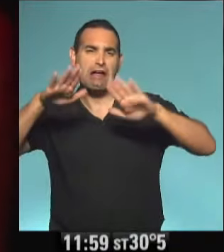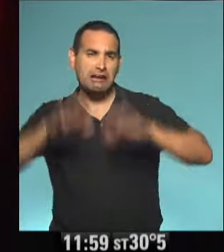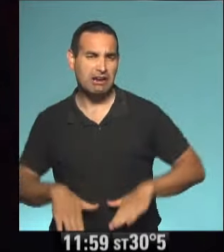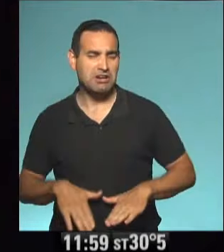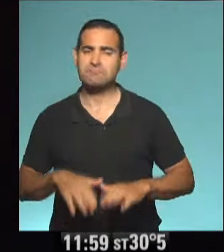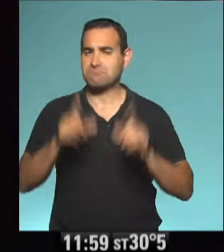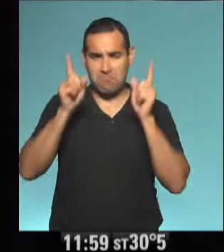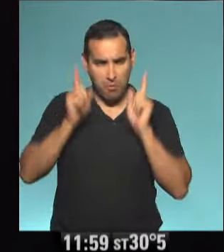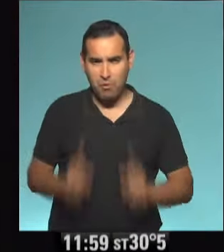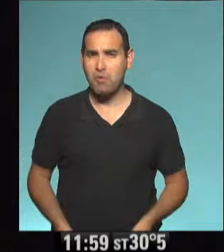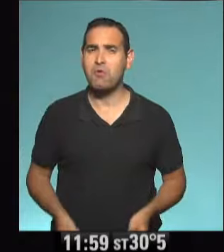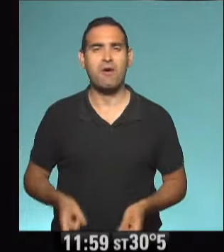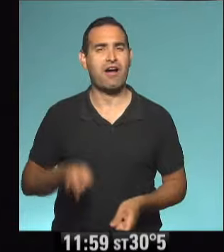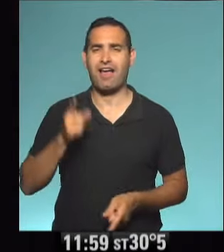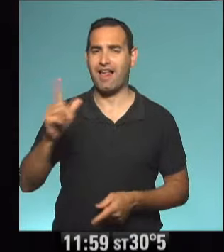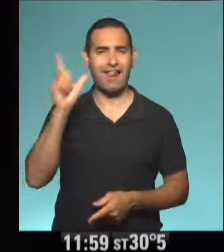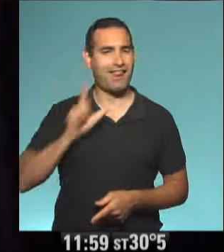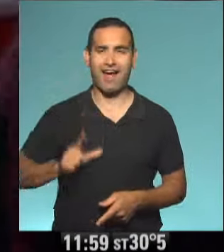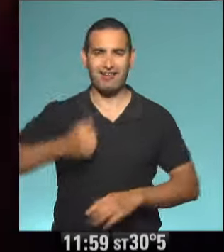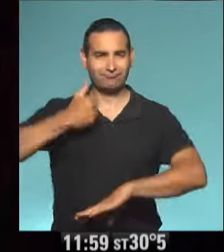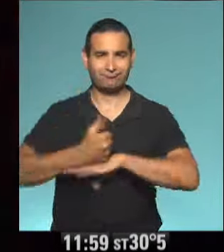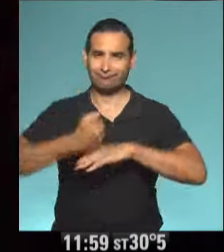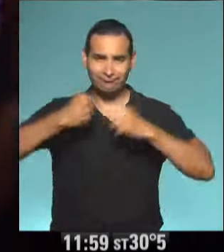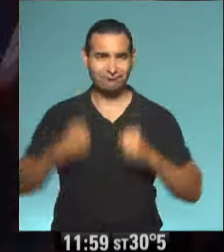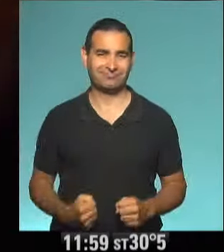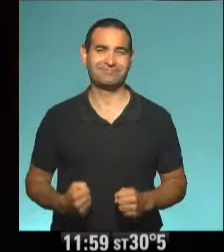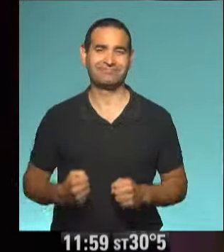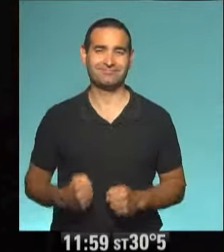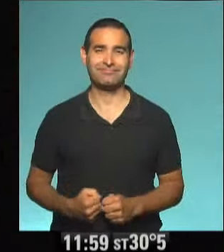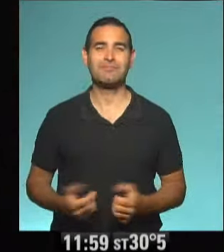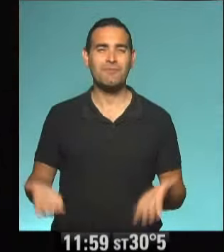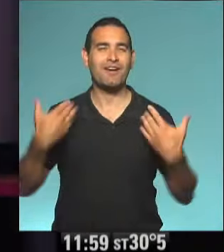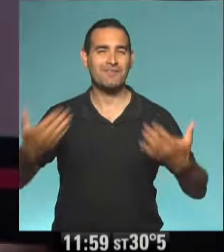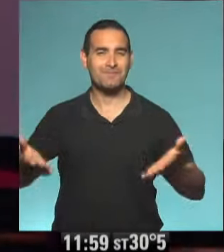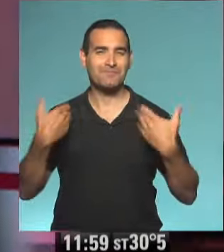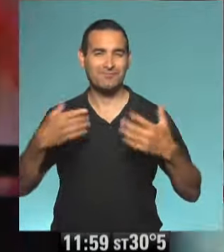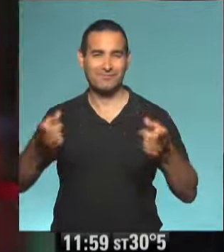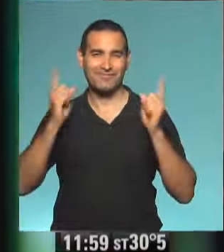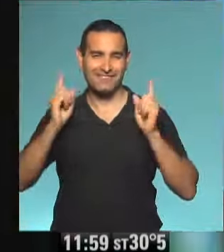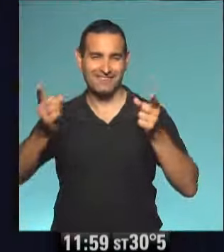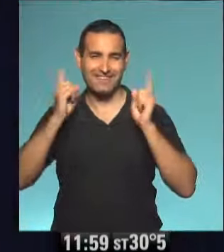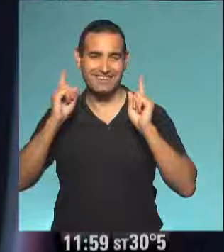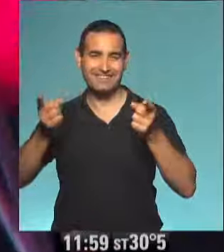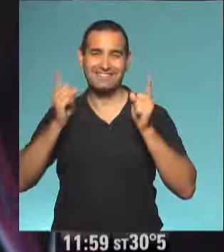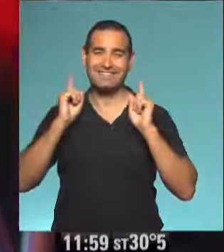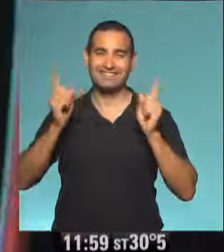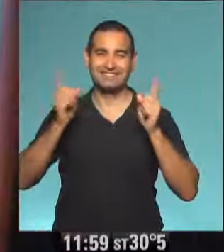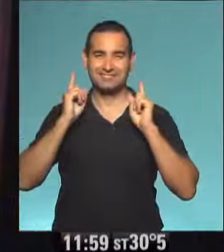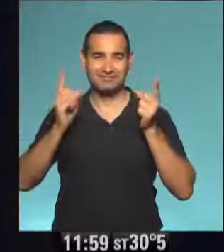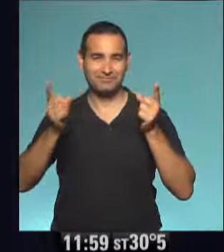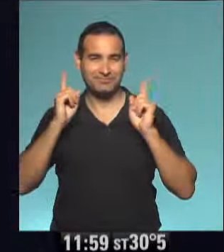cuarentena pudieron colar. Y dice, arriba,